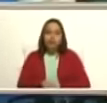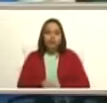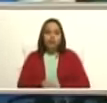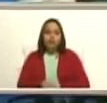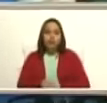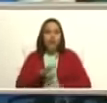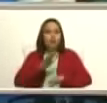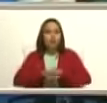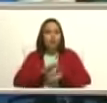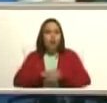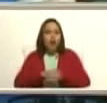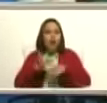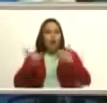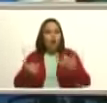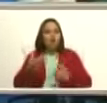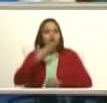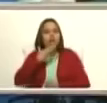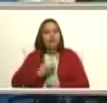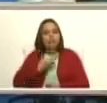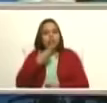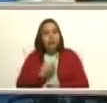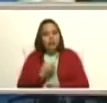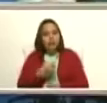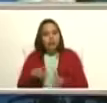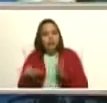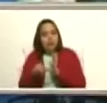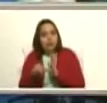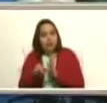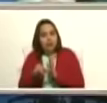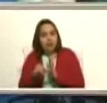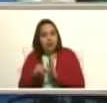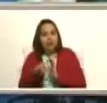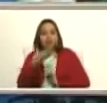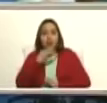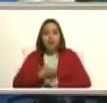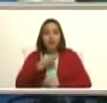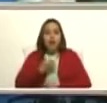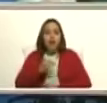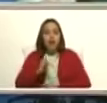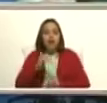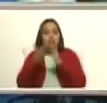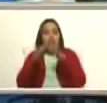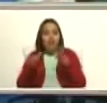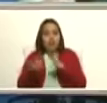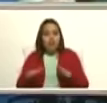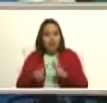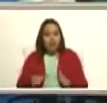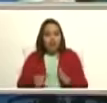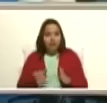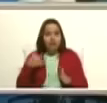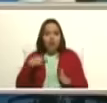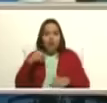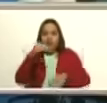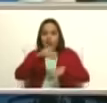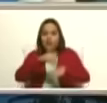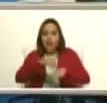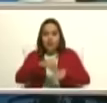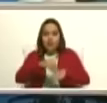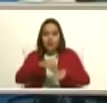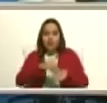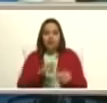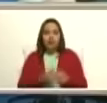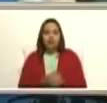viene diciembre y con diciembre viene la Navidad. Así que adelanto mis